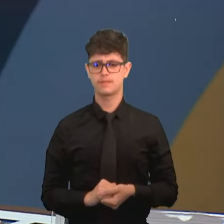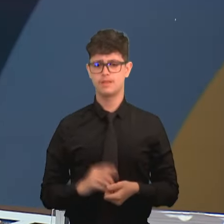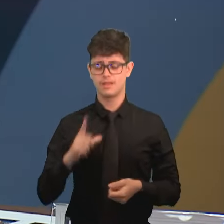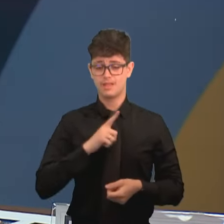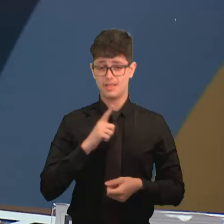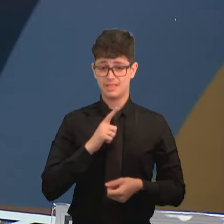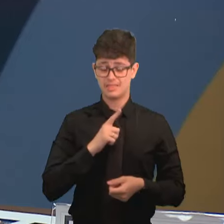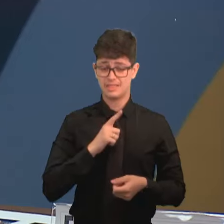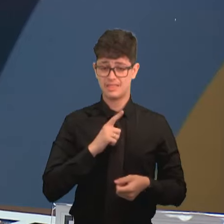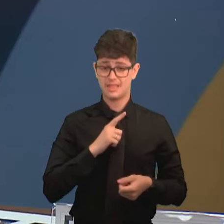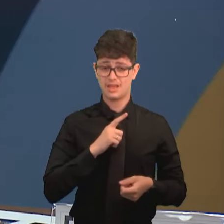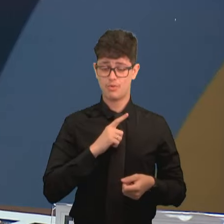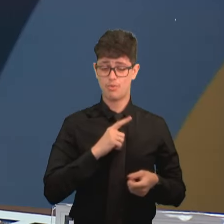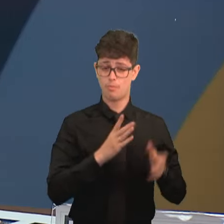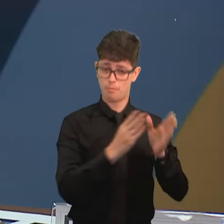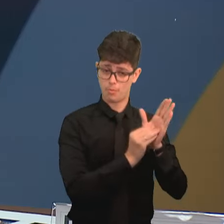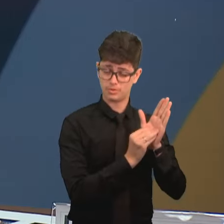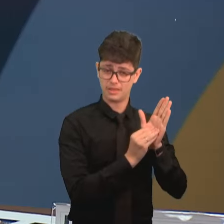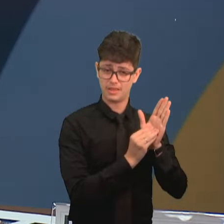donde esos modelos